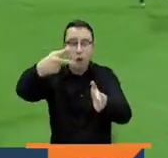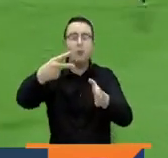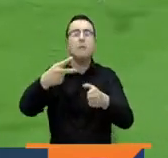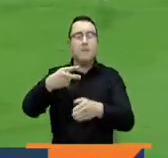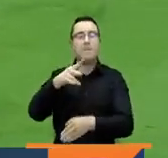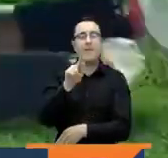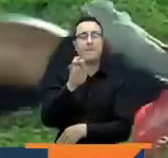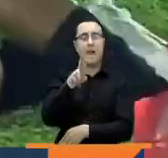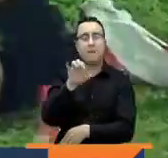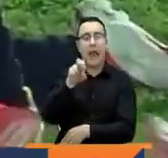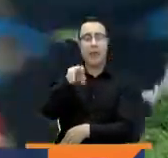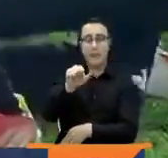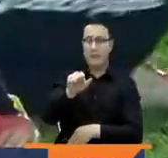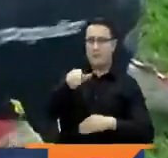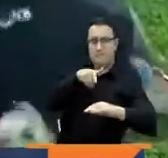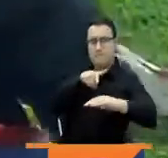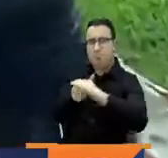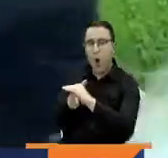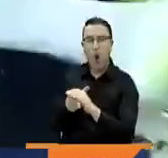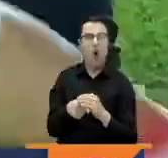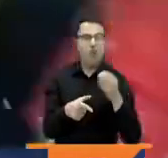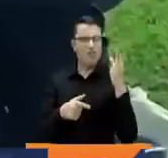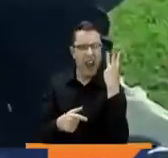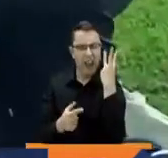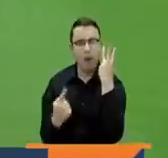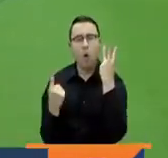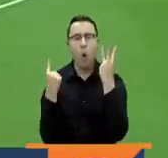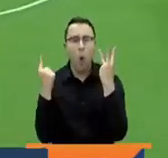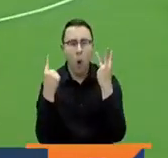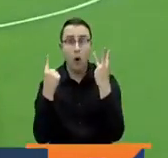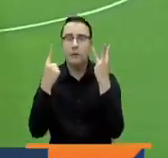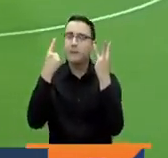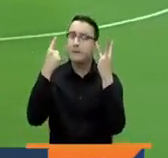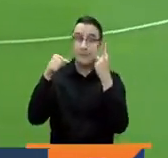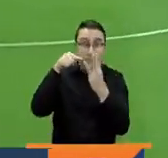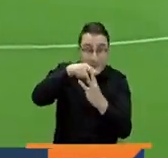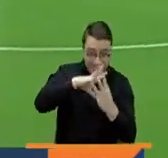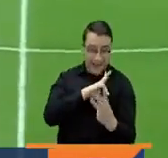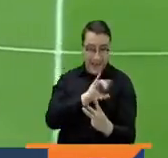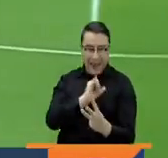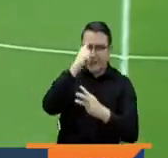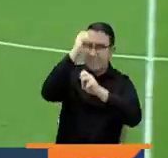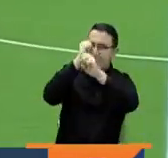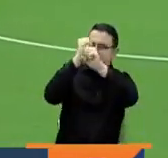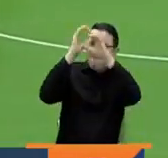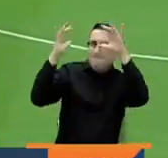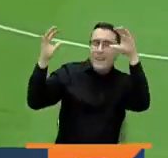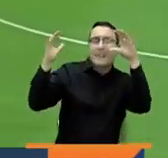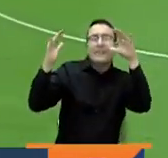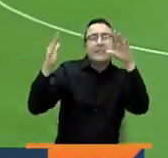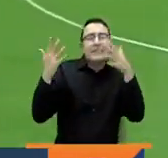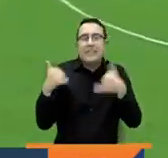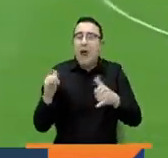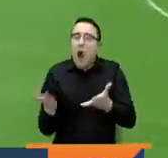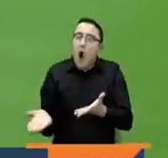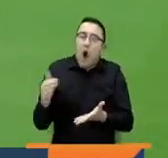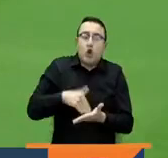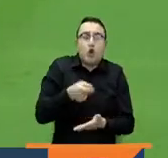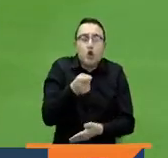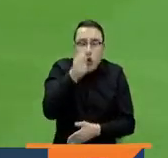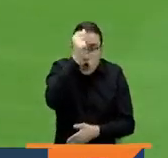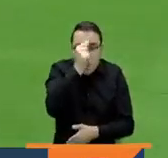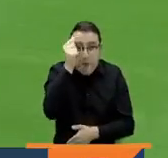diferencia, un 3-1 que definitivamente las pone a soñar con lo que será el partido de regreso el domingo.